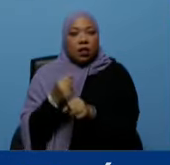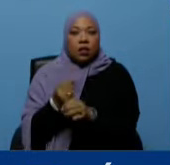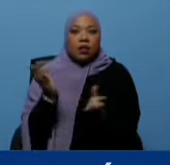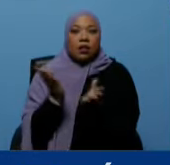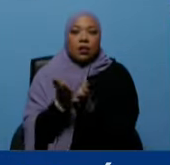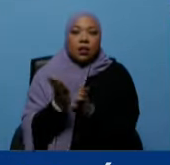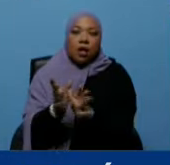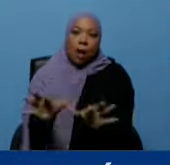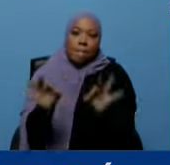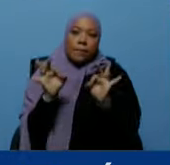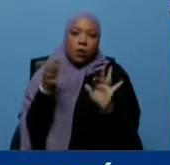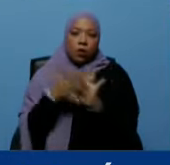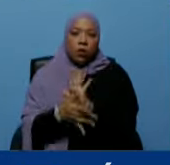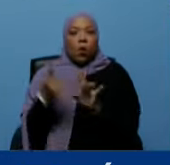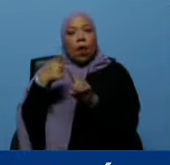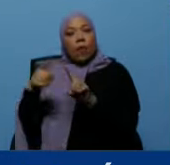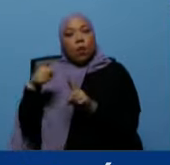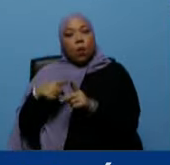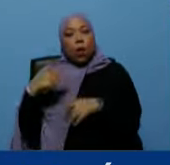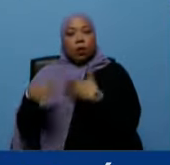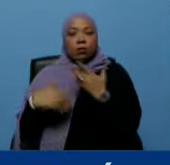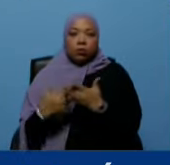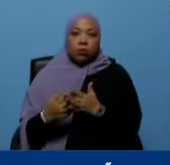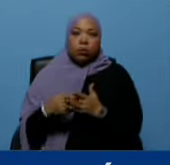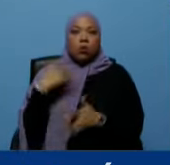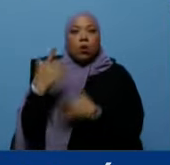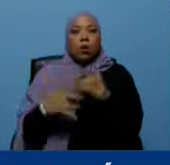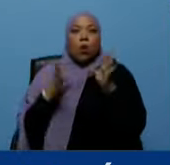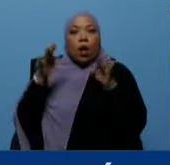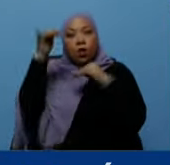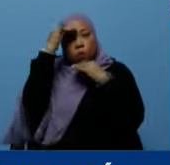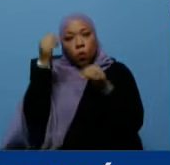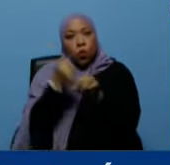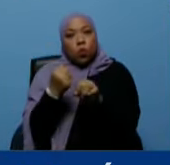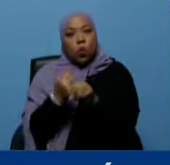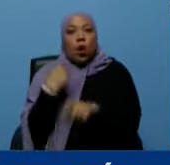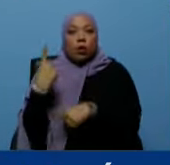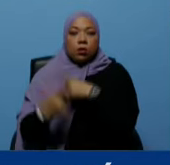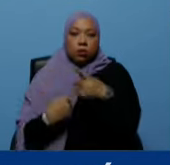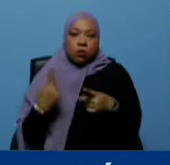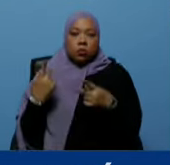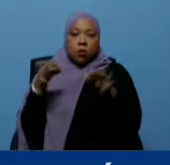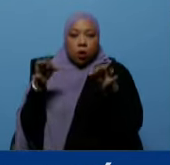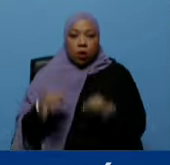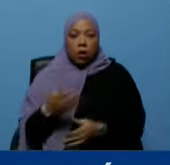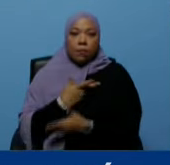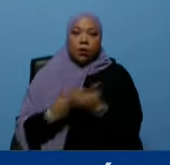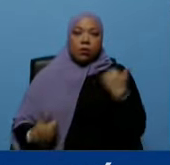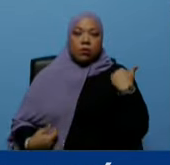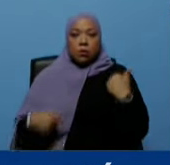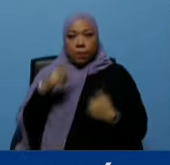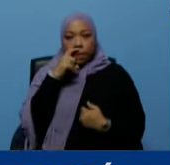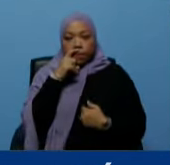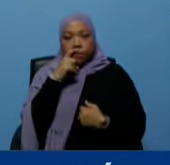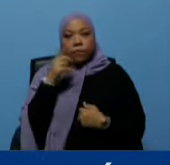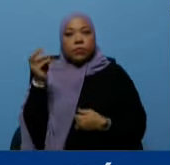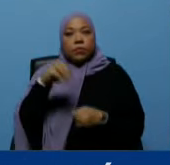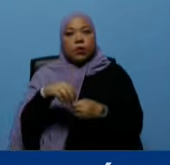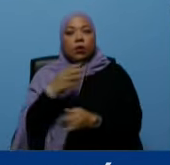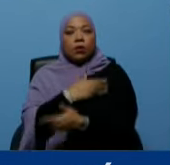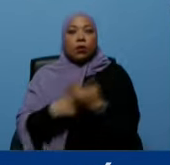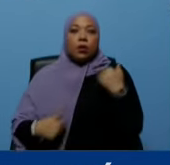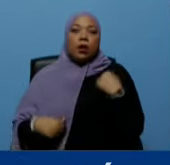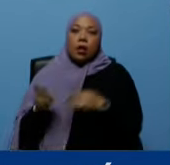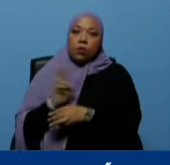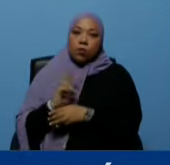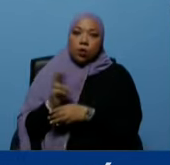buscando especialistas en varias áreas y aquí las vamos a tener todas en un solo sitio y como decía el presidente y como lo ha ordenado obviamente el presidente de